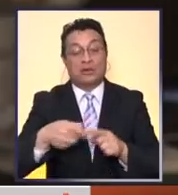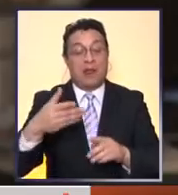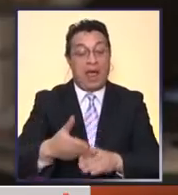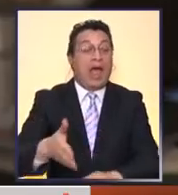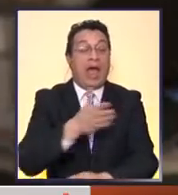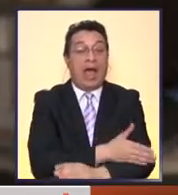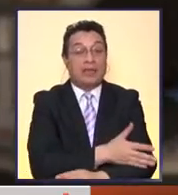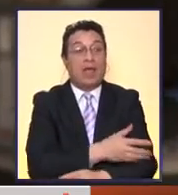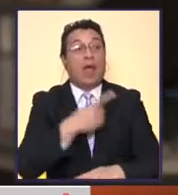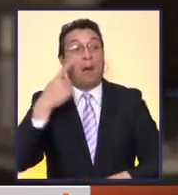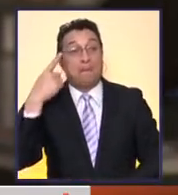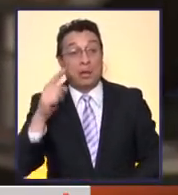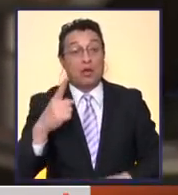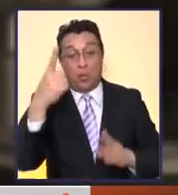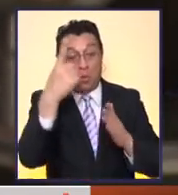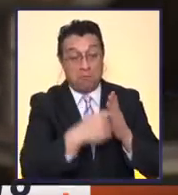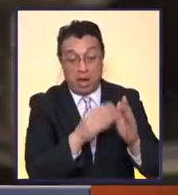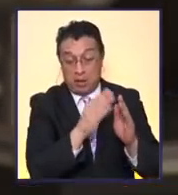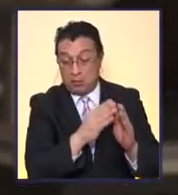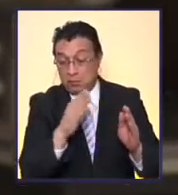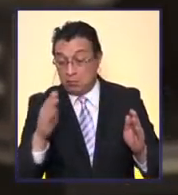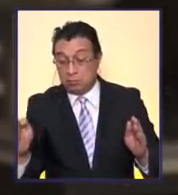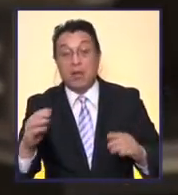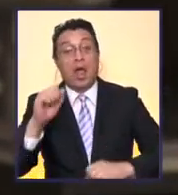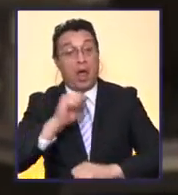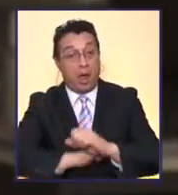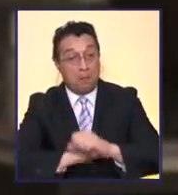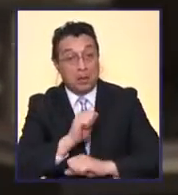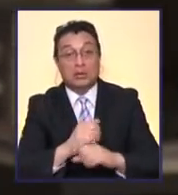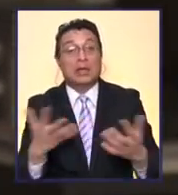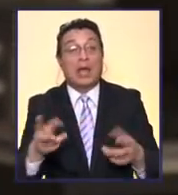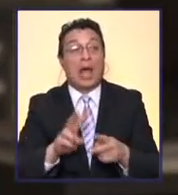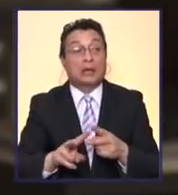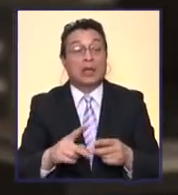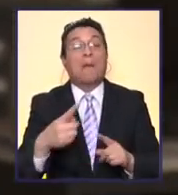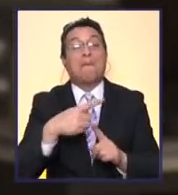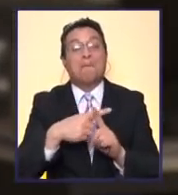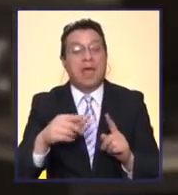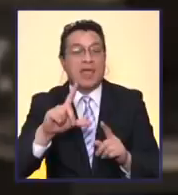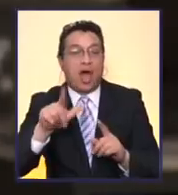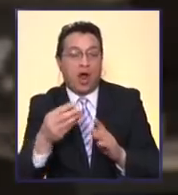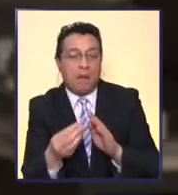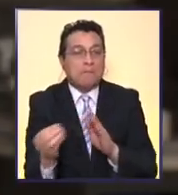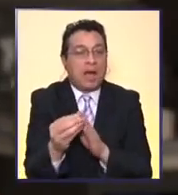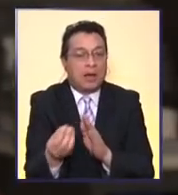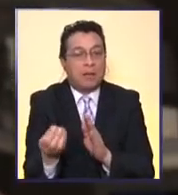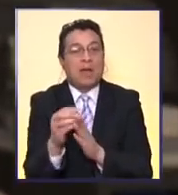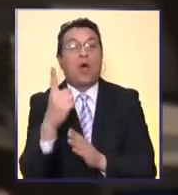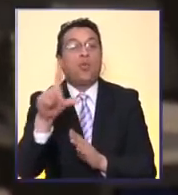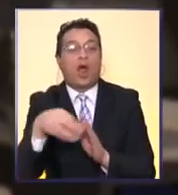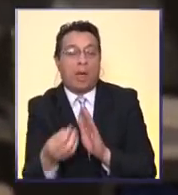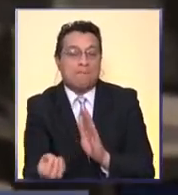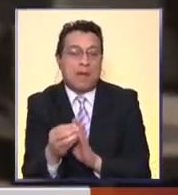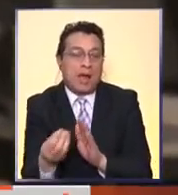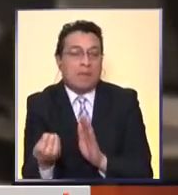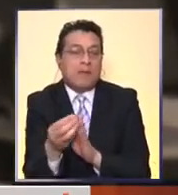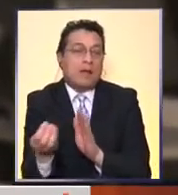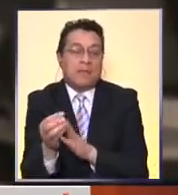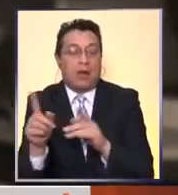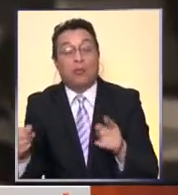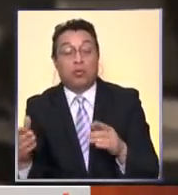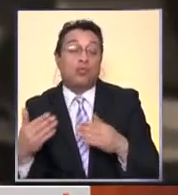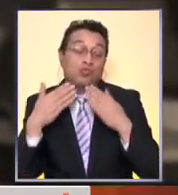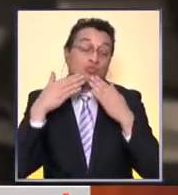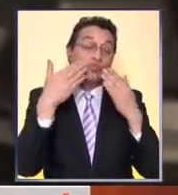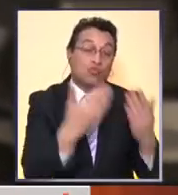pero en general durante el mes lo que hacen exacto las compañías es recuperar media hora más, por ejemplo, o una hora más, entonces de esa manera